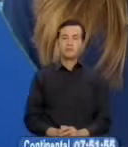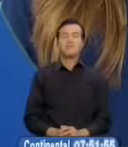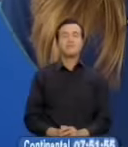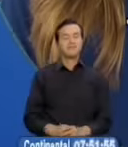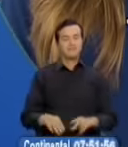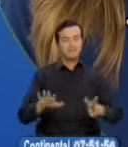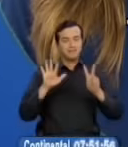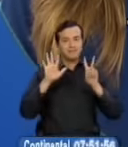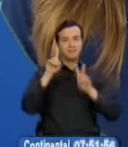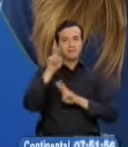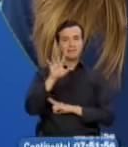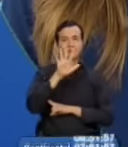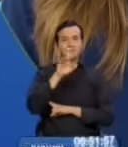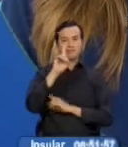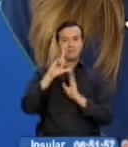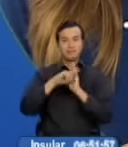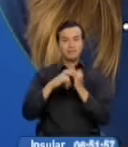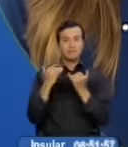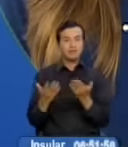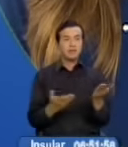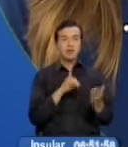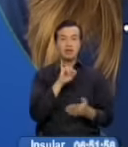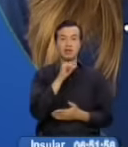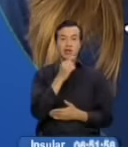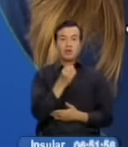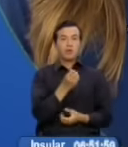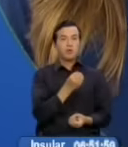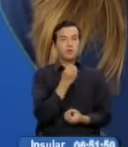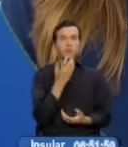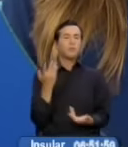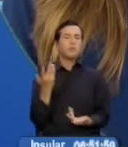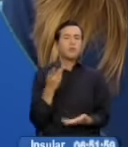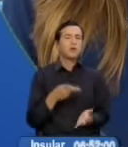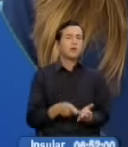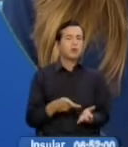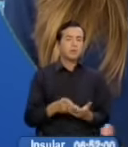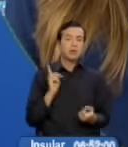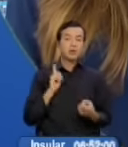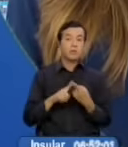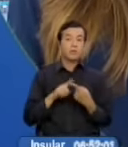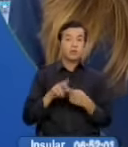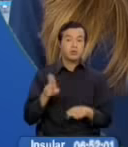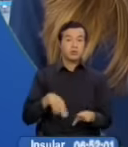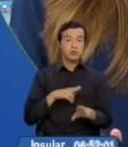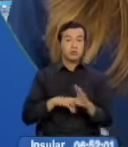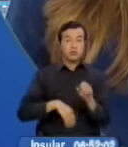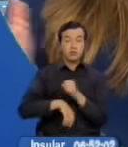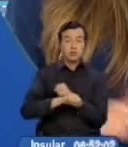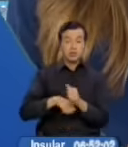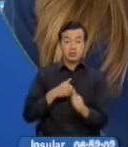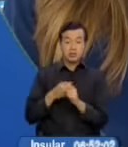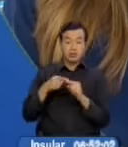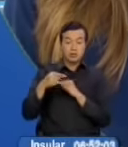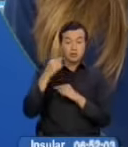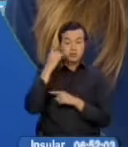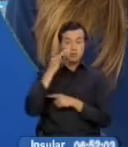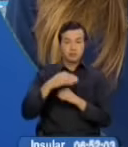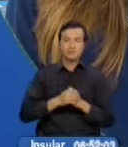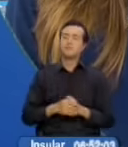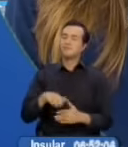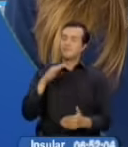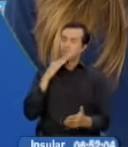Siete de la mañana con 51 minutos. Está con nosotros Diego Valencia para contarnos cuáles son las novedades del Campeonato Nacional de Fútbol de cara a la próxima fecha.